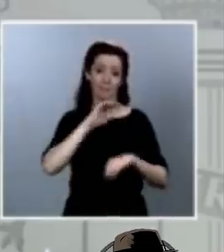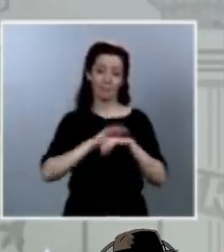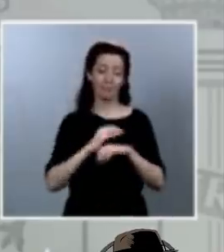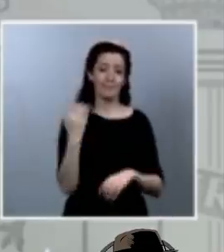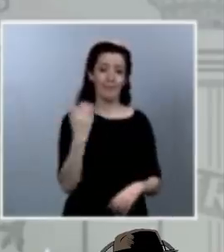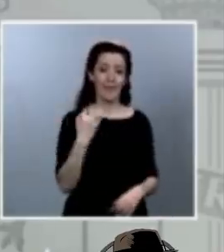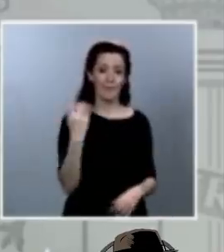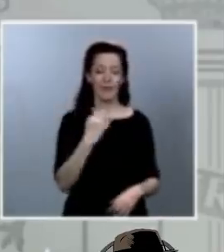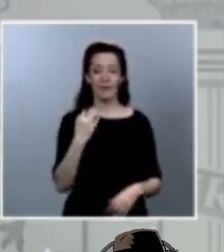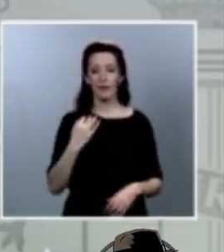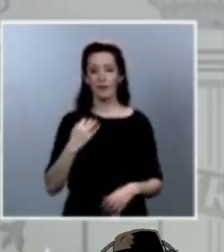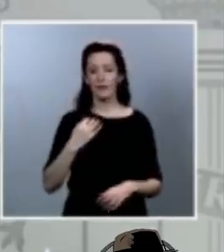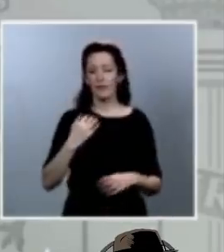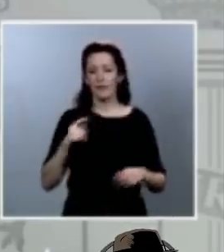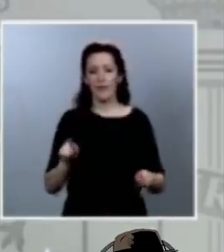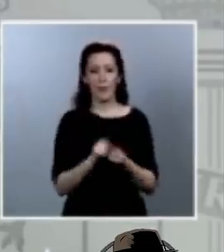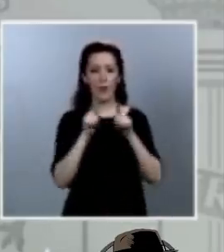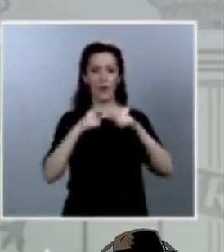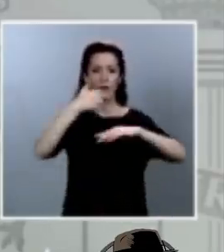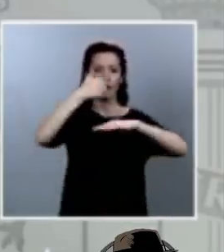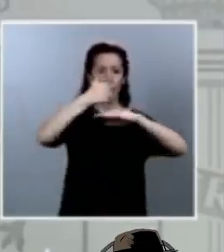510, el delito de odio, por